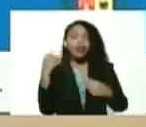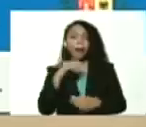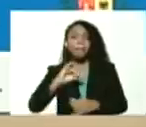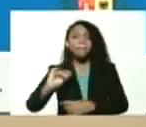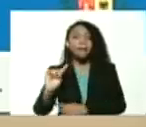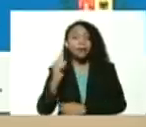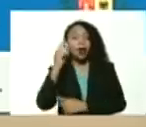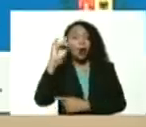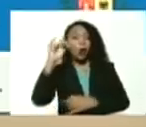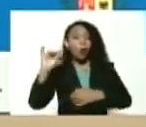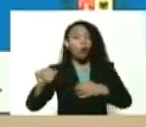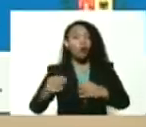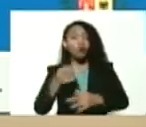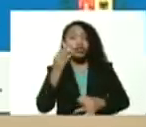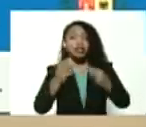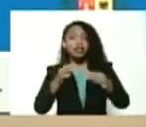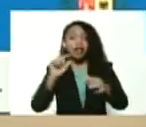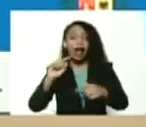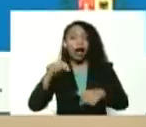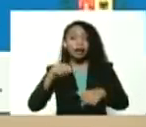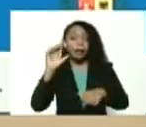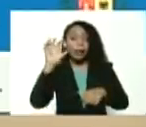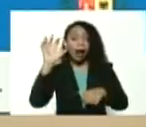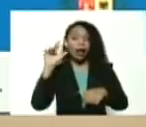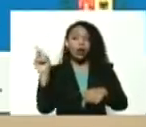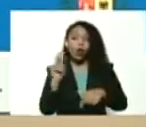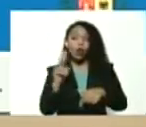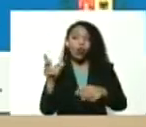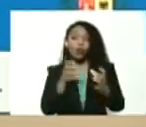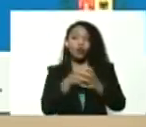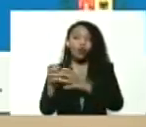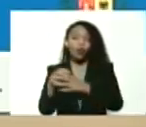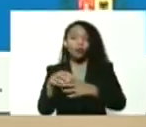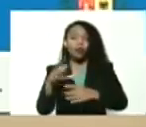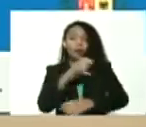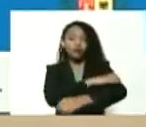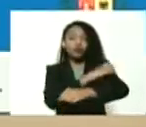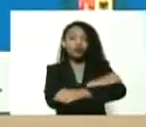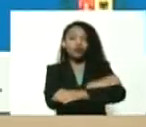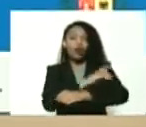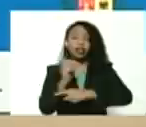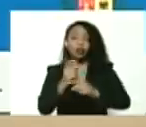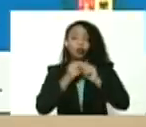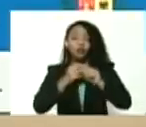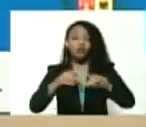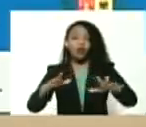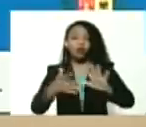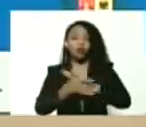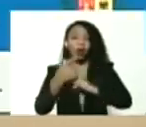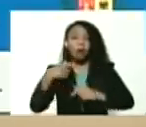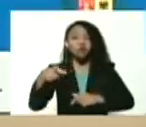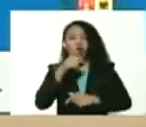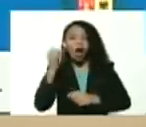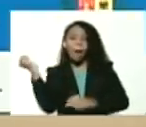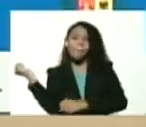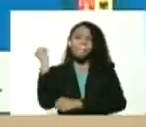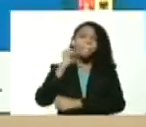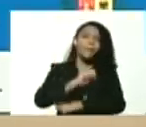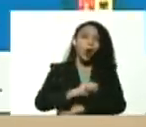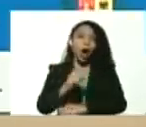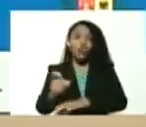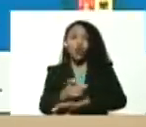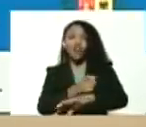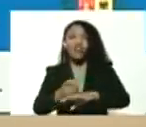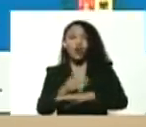Justicia en nuestro país. Se financió externamente, buscaban derrocar al